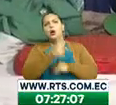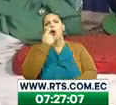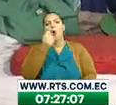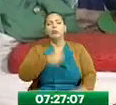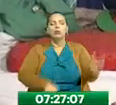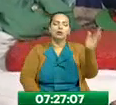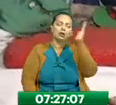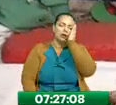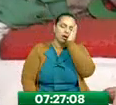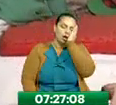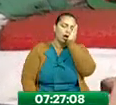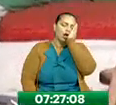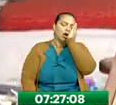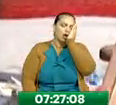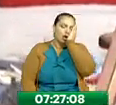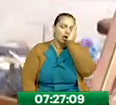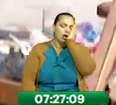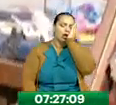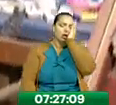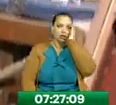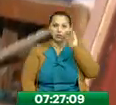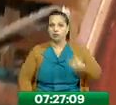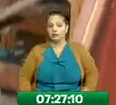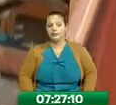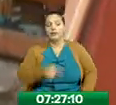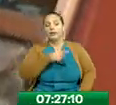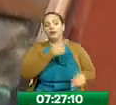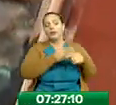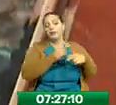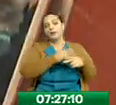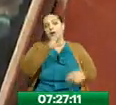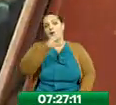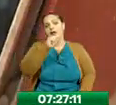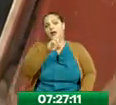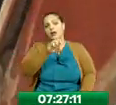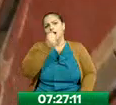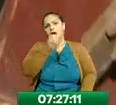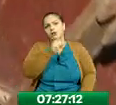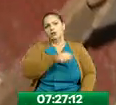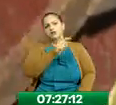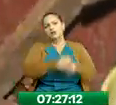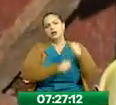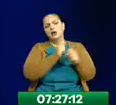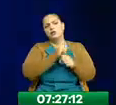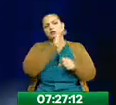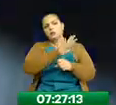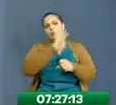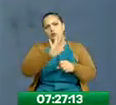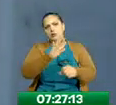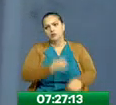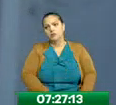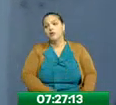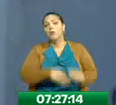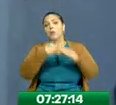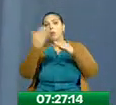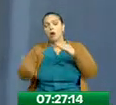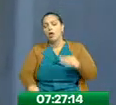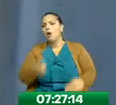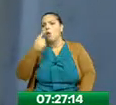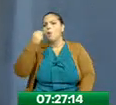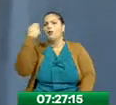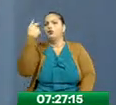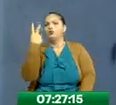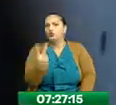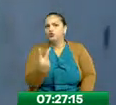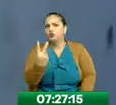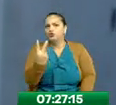contra la vida del hombre, identificado como Carlos B., de 55 años. Sí, uno se bajó y